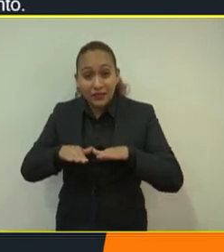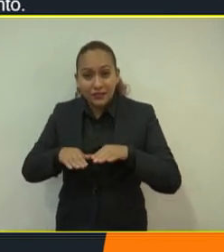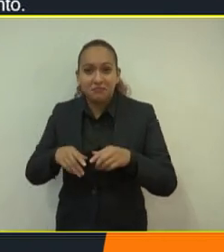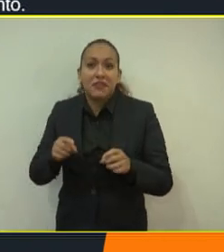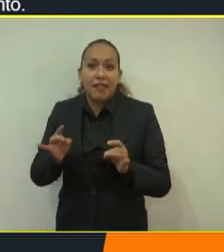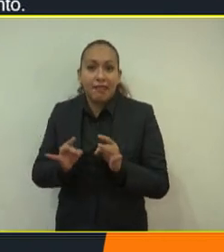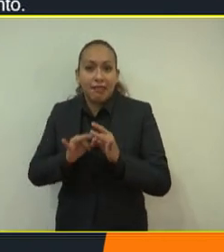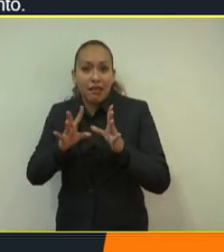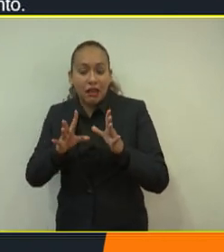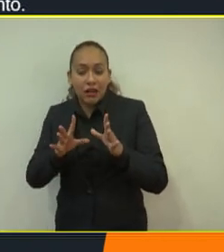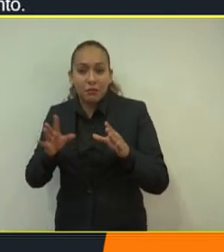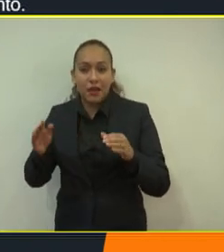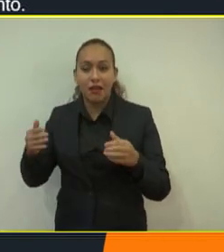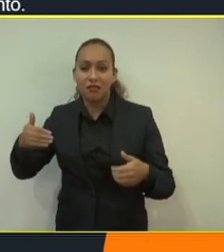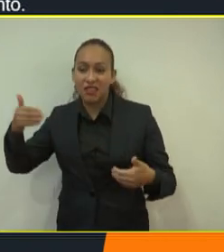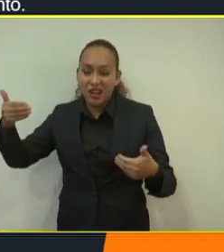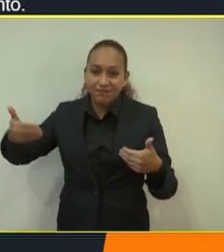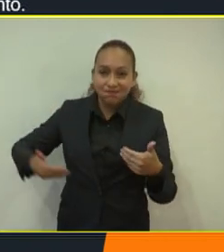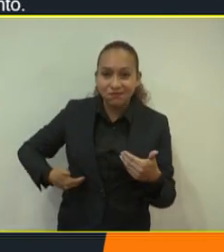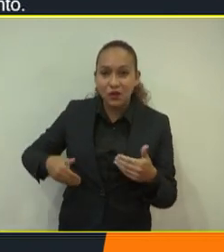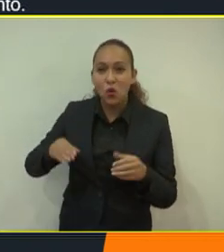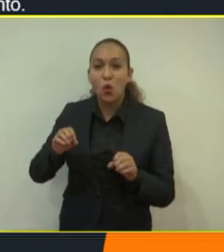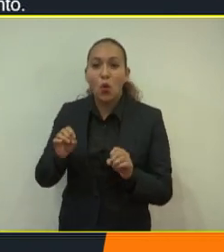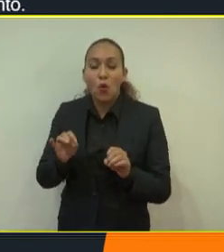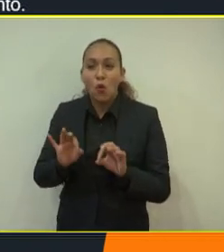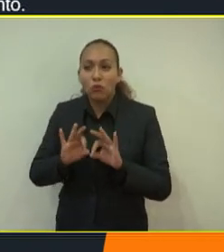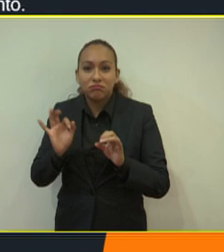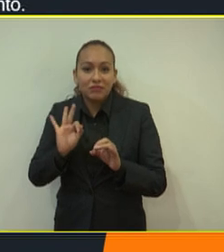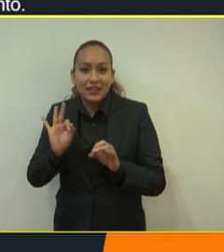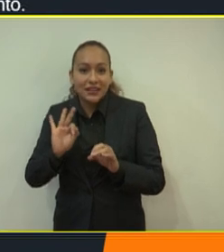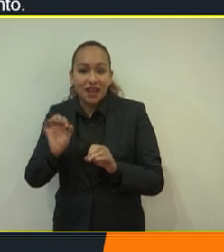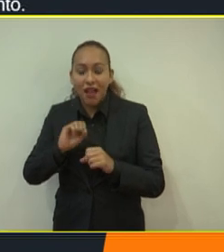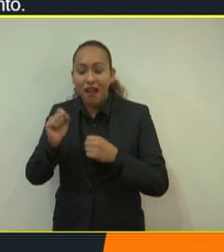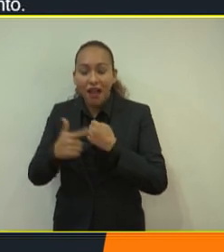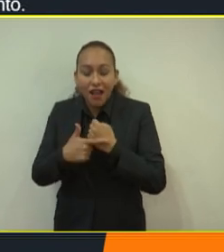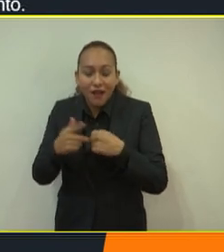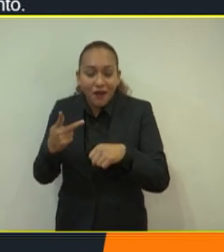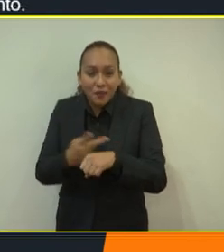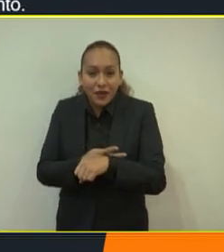adquiridas provocadas por algún tipo de accidente durante el crecimiento del individuo.